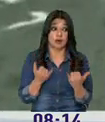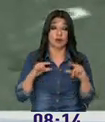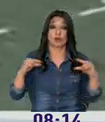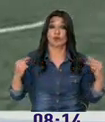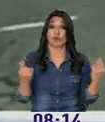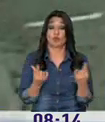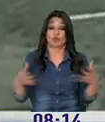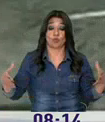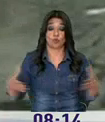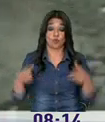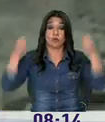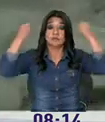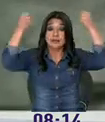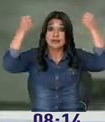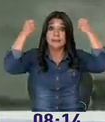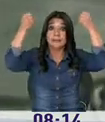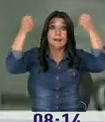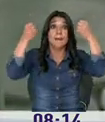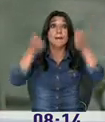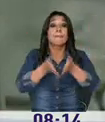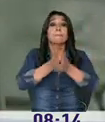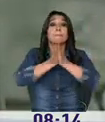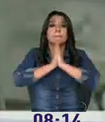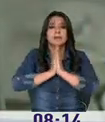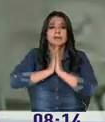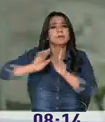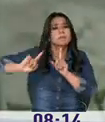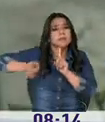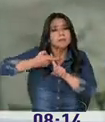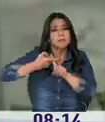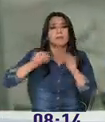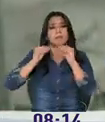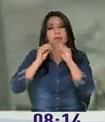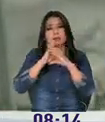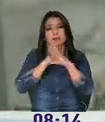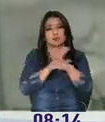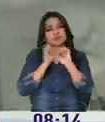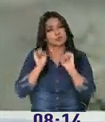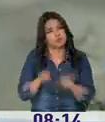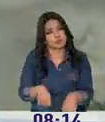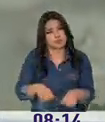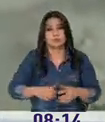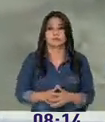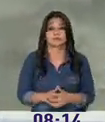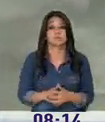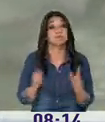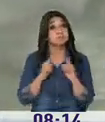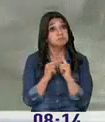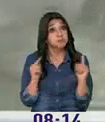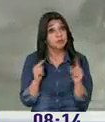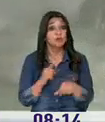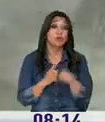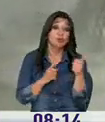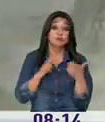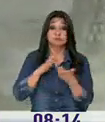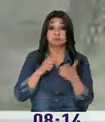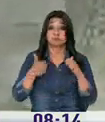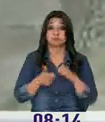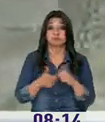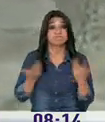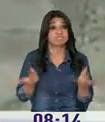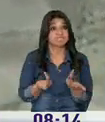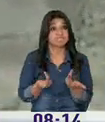con carteles y consignas exigiendo primero se incrementen las líneas de buses, como les digo. Sin embargo, el otro problema que tienen es